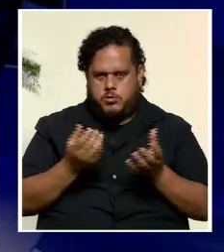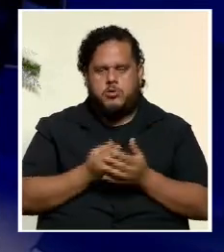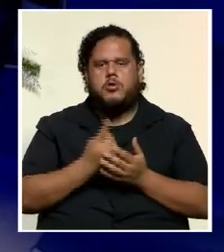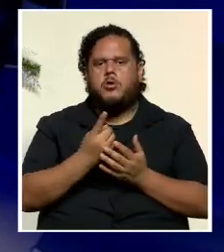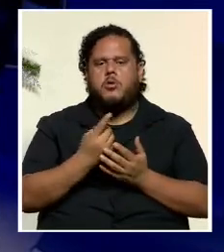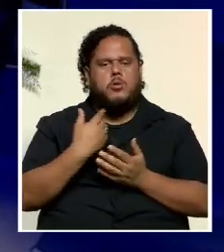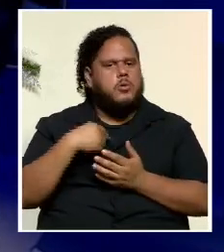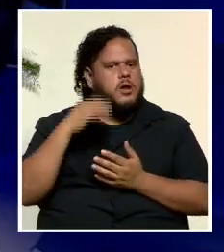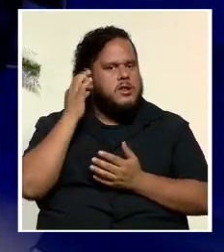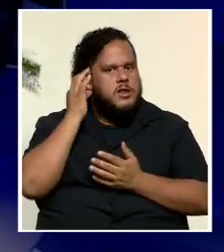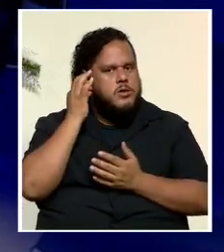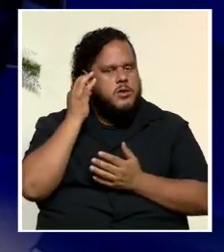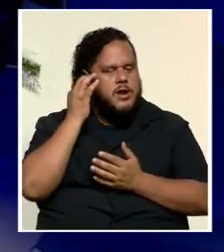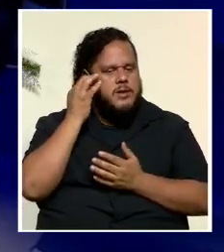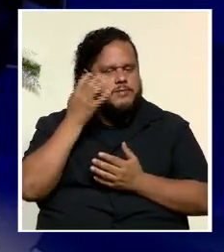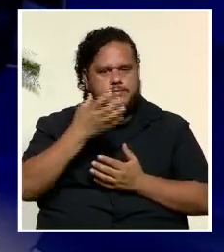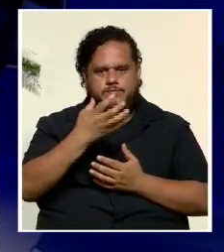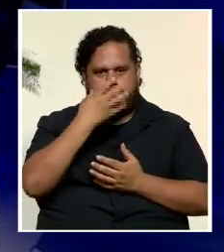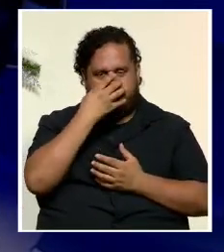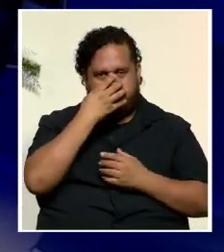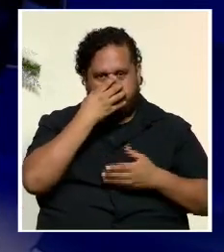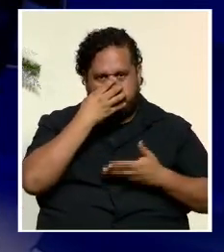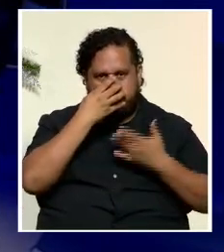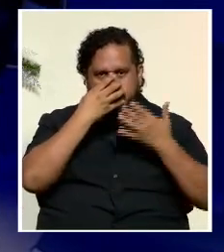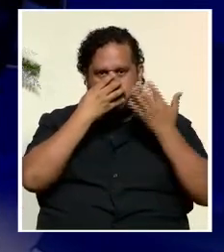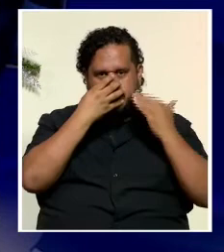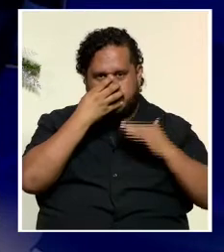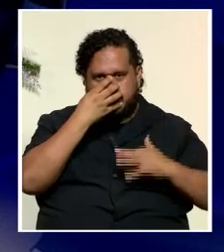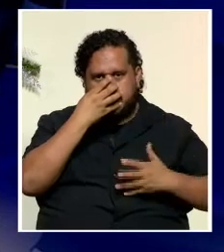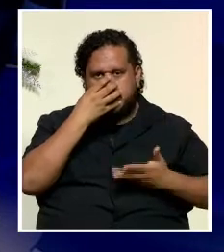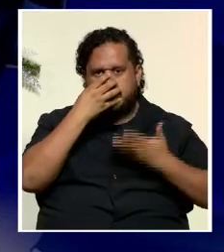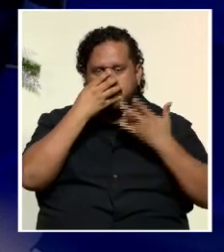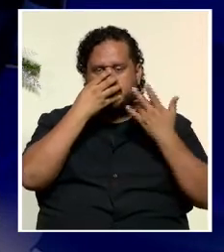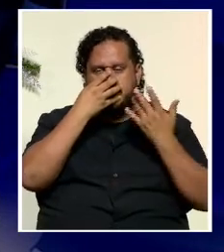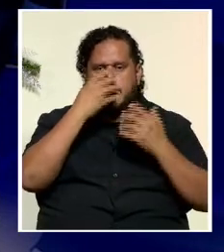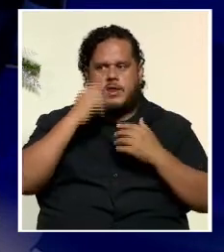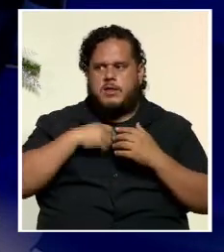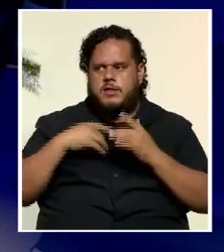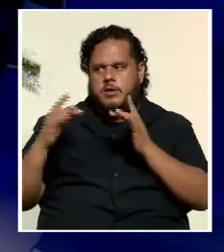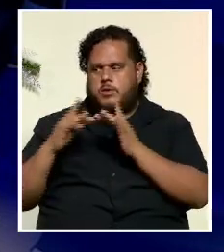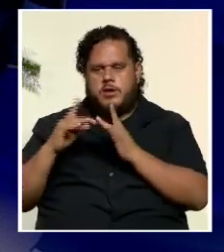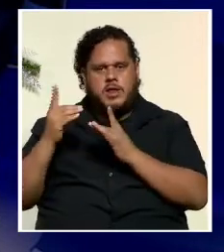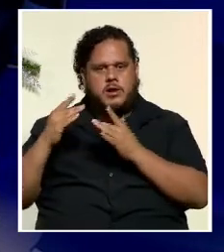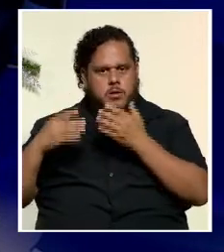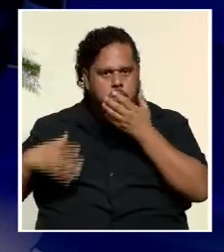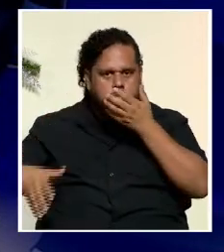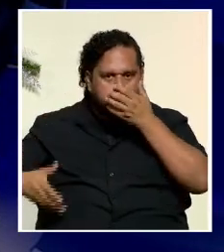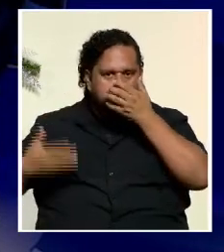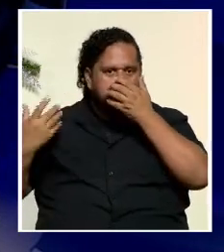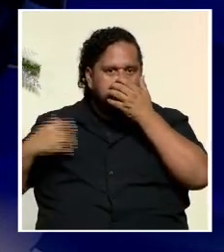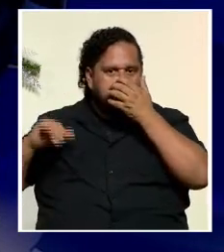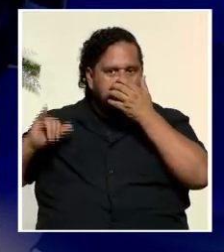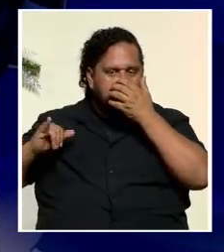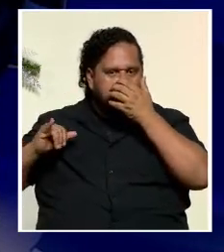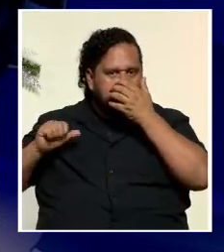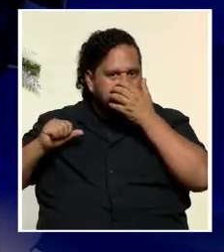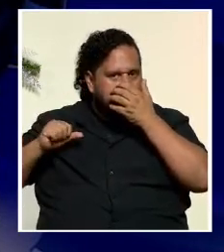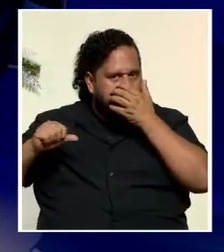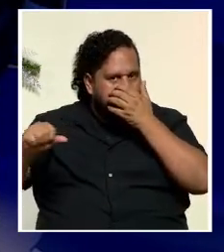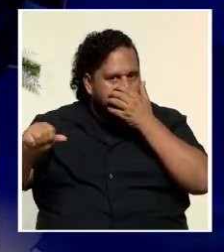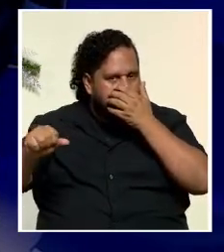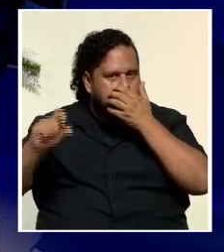oxígeno dependiente por una fibrosis quística que tiene que estar conectada a un respirador permanentemente